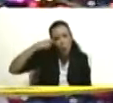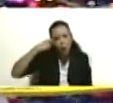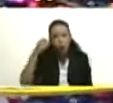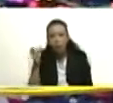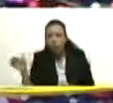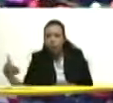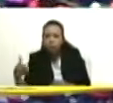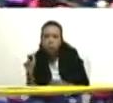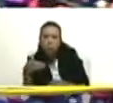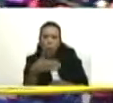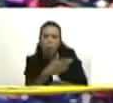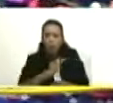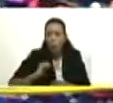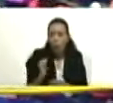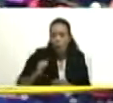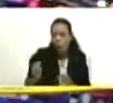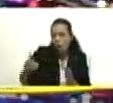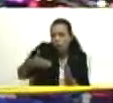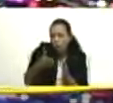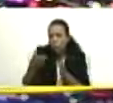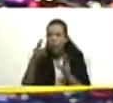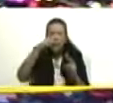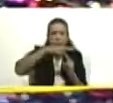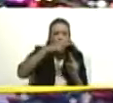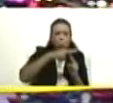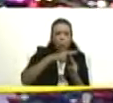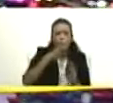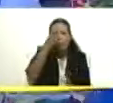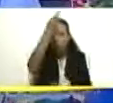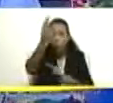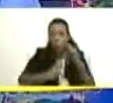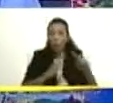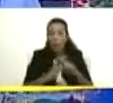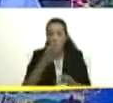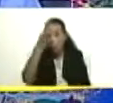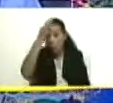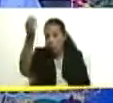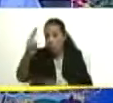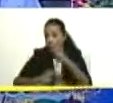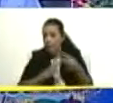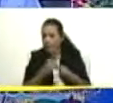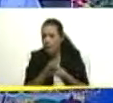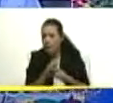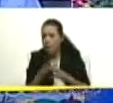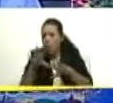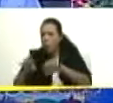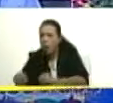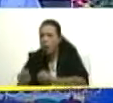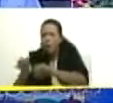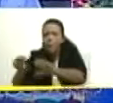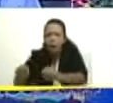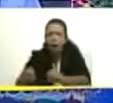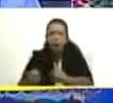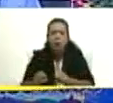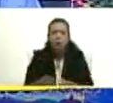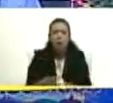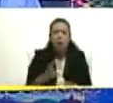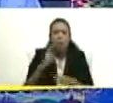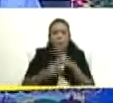La invasión por Cúcuta, por Puerto Cabello, que iban a tomar Puerto Cabello, que iban a tomar el puerto